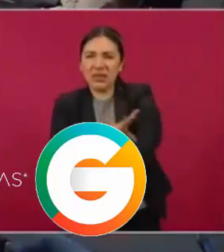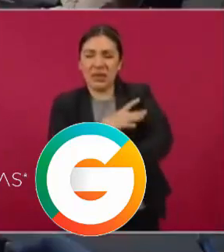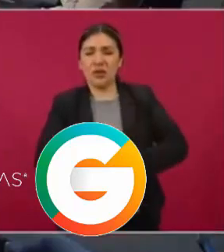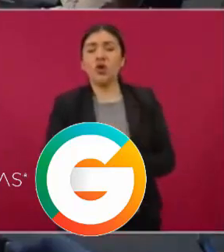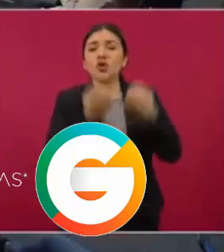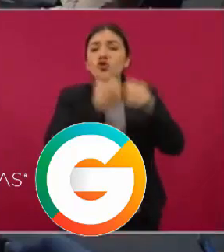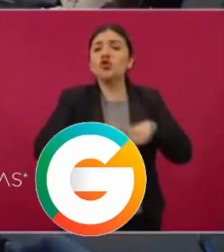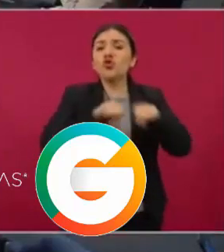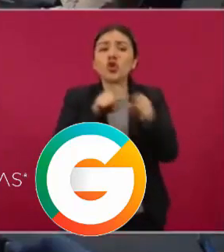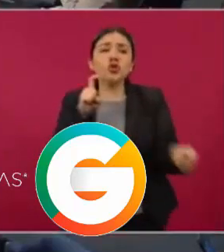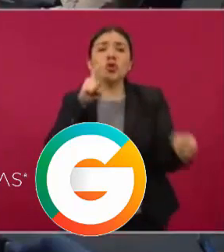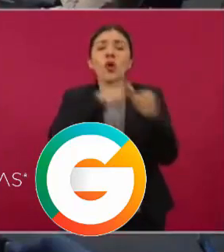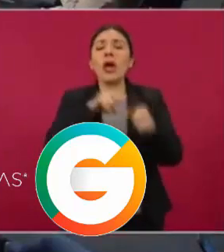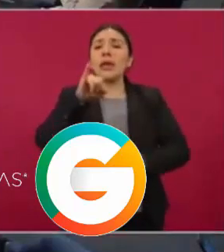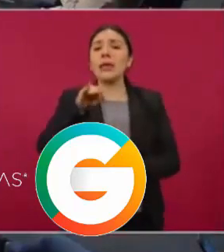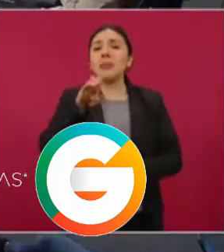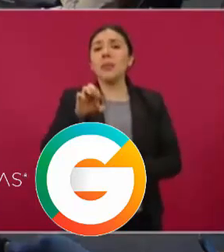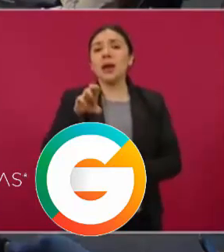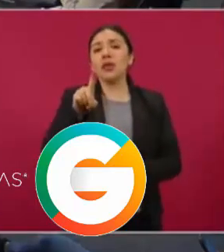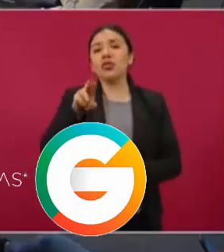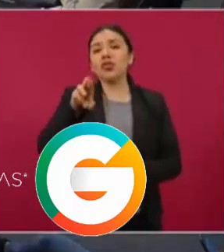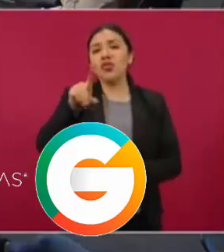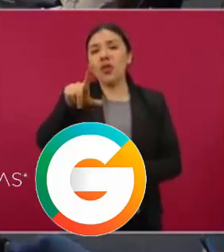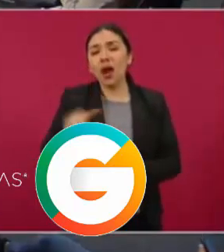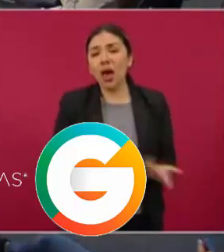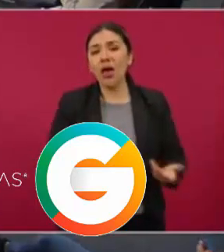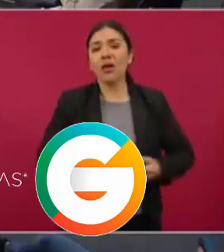socios de Iberdrola,